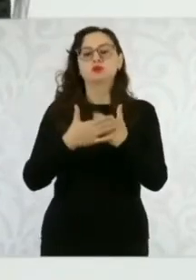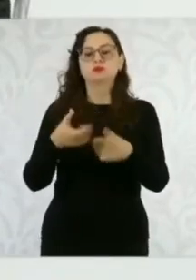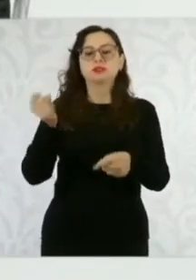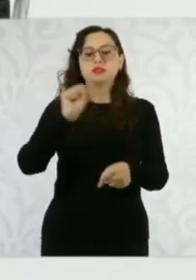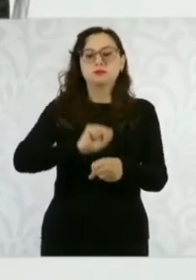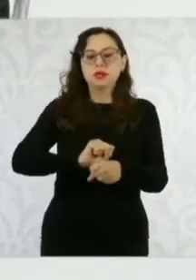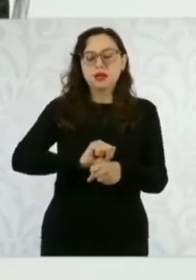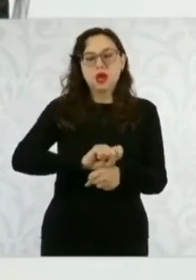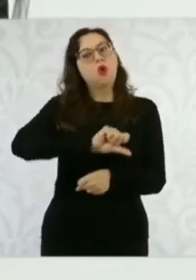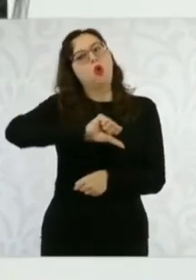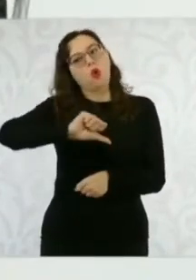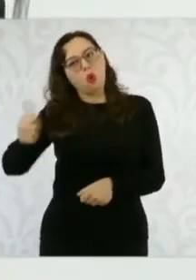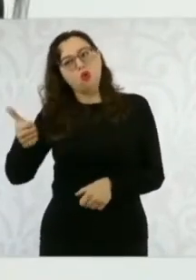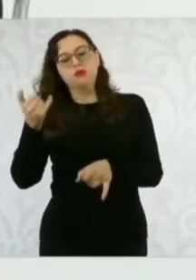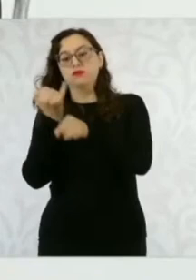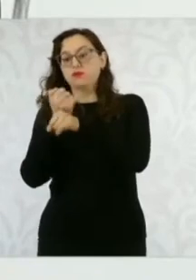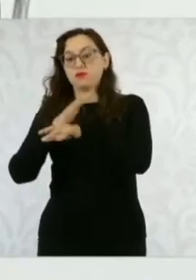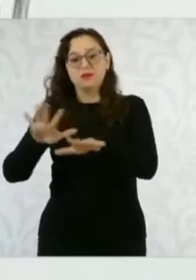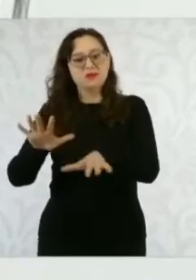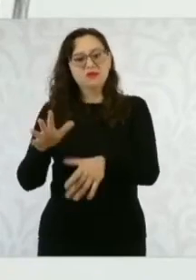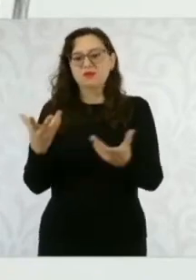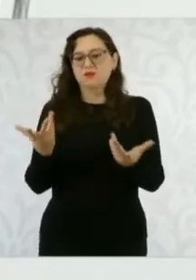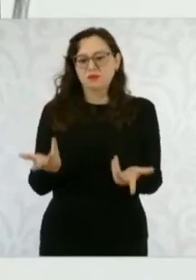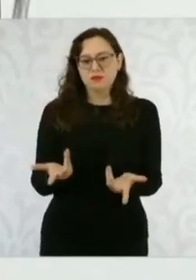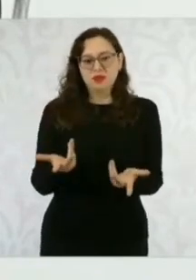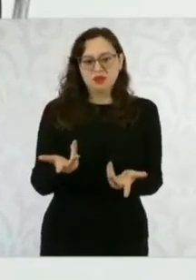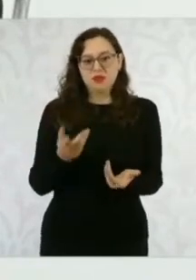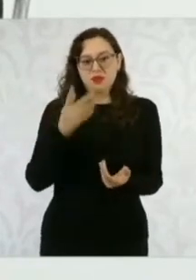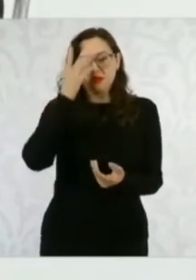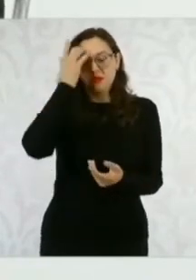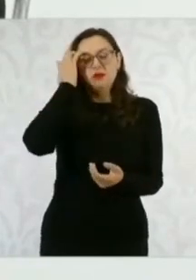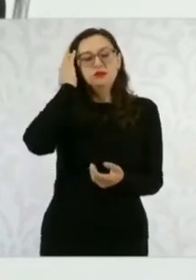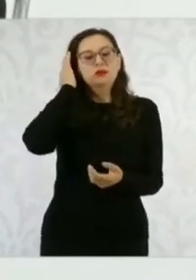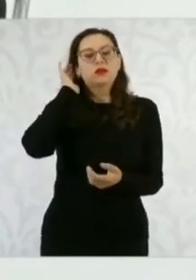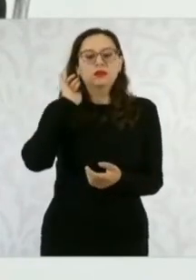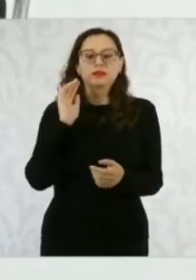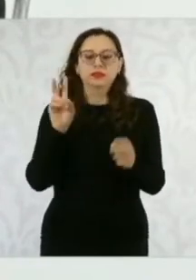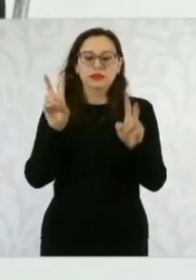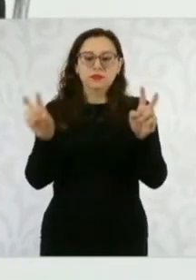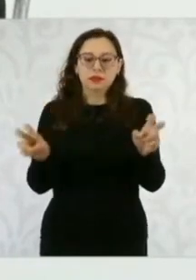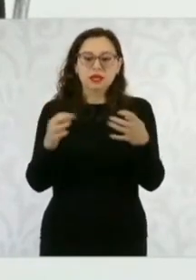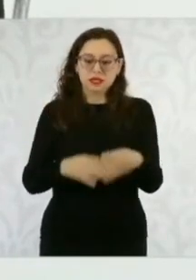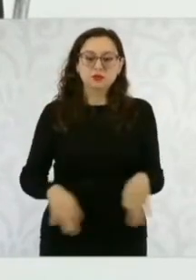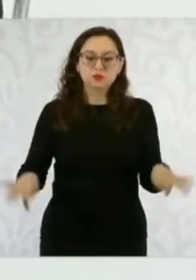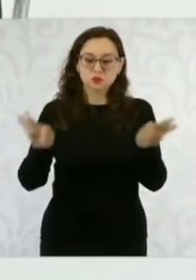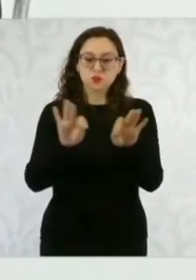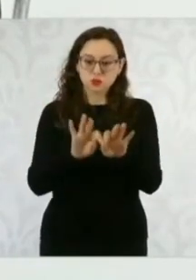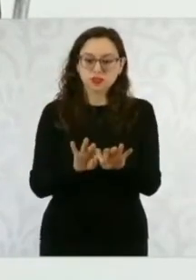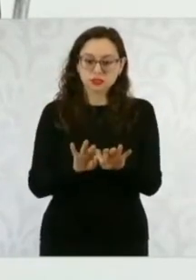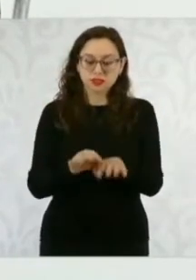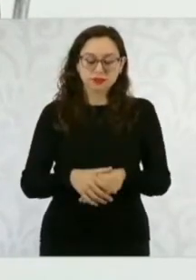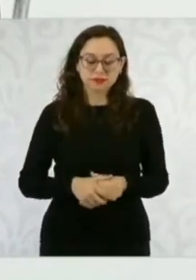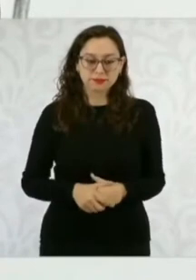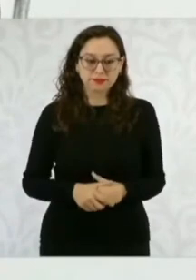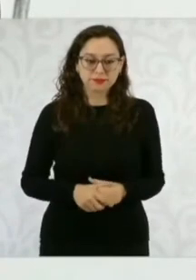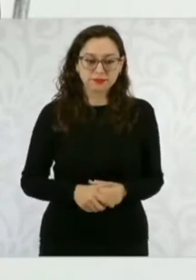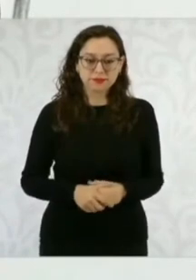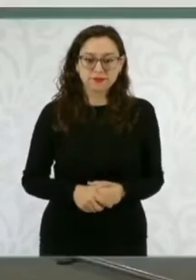las siguientes semanas, porque esto es muy importante para las y los trabajadores que tienen su dinero en el